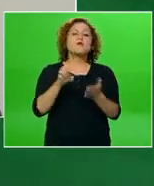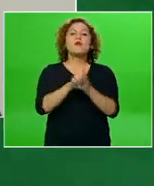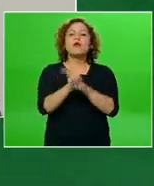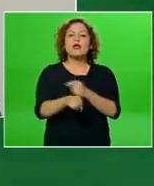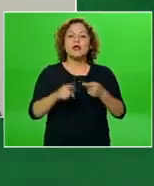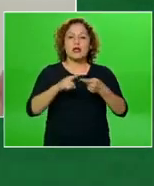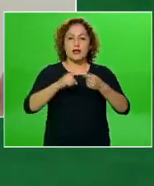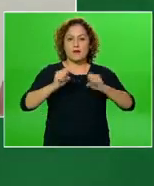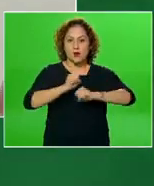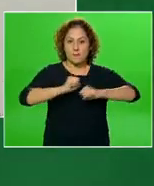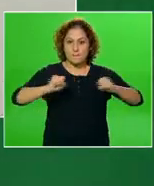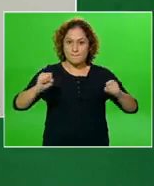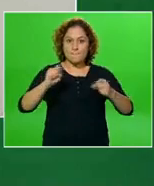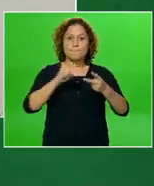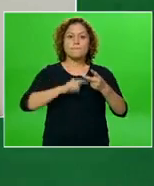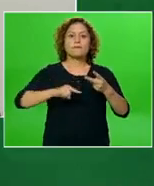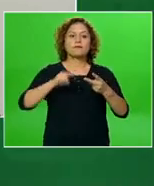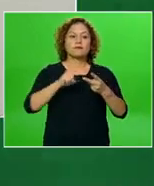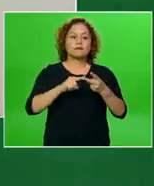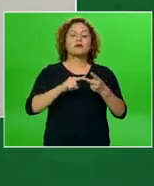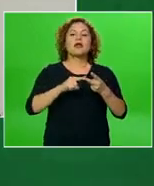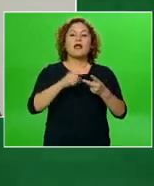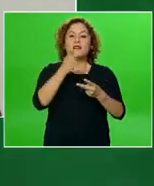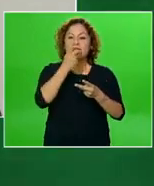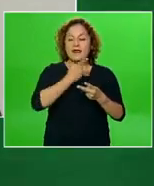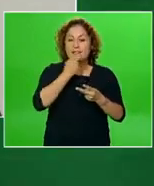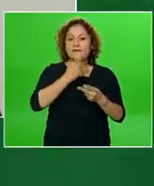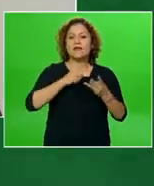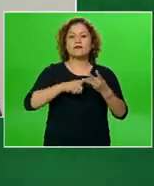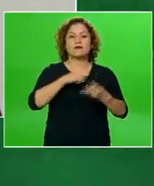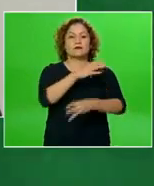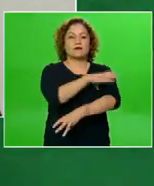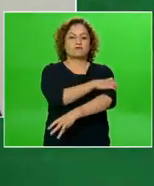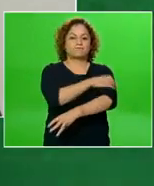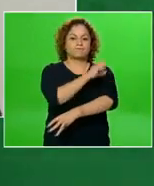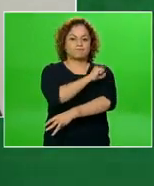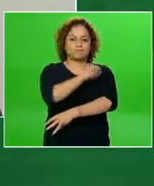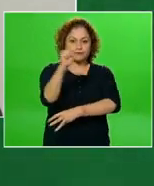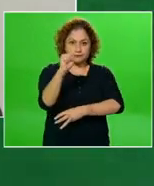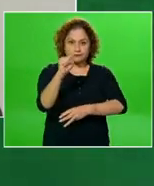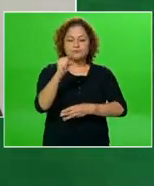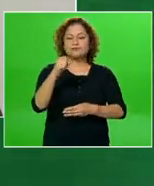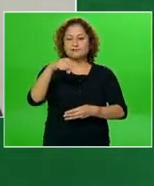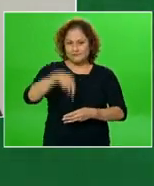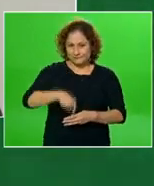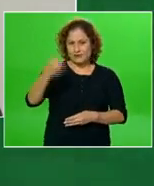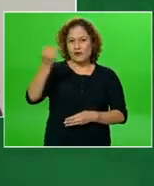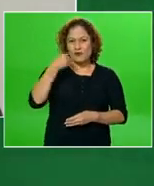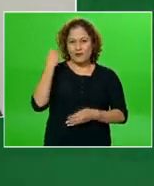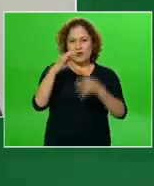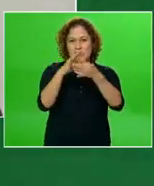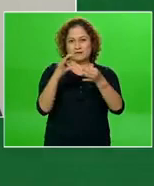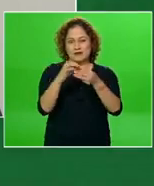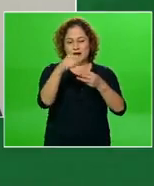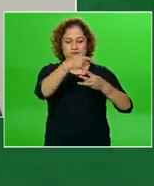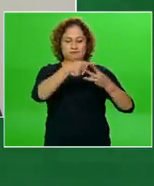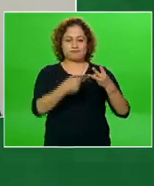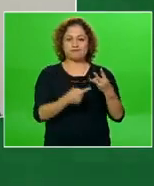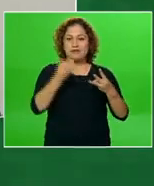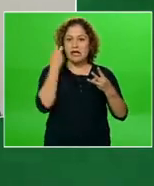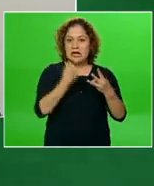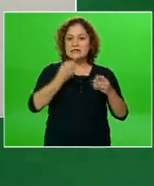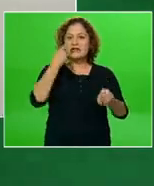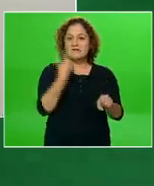hipertensión y diabetes como lo hemos también mencionado muchas veces en esta conferencia son las tres principales